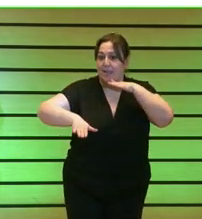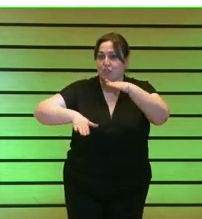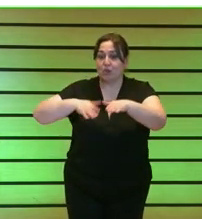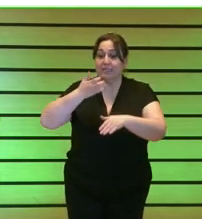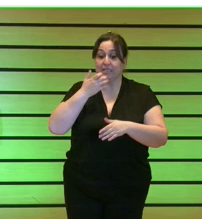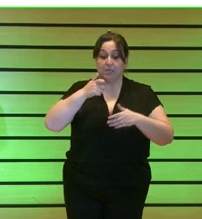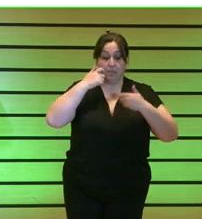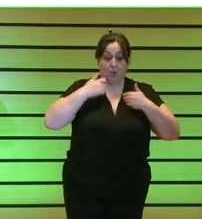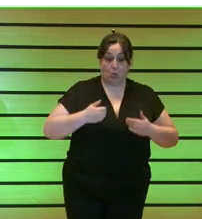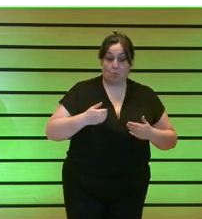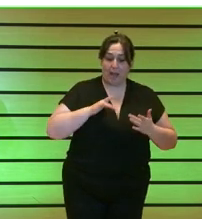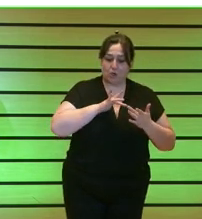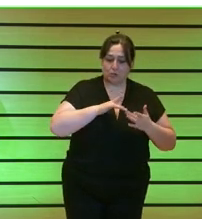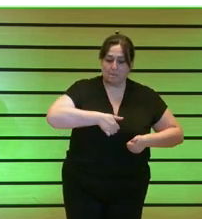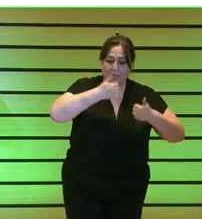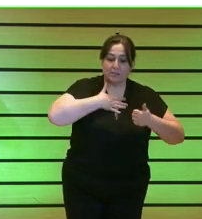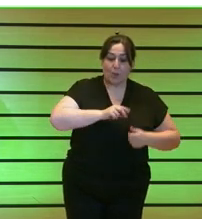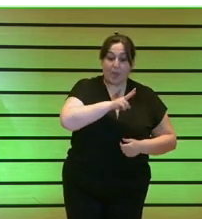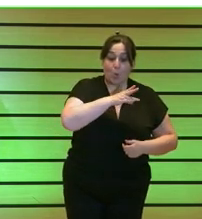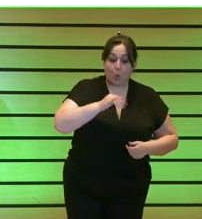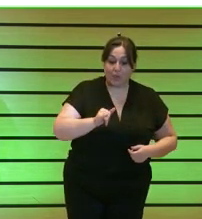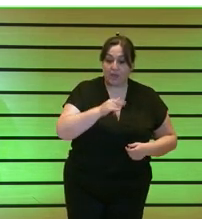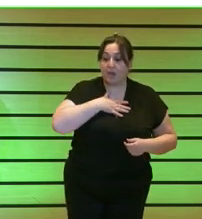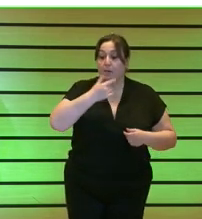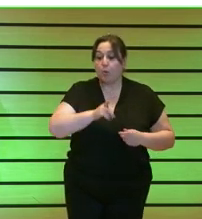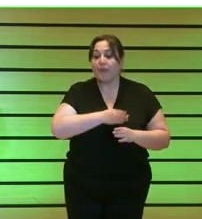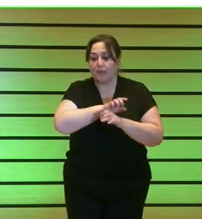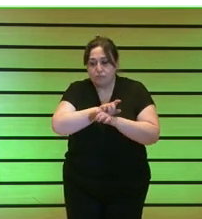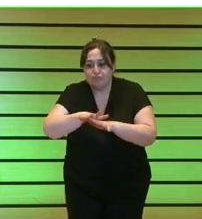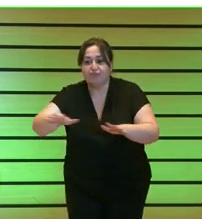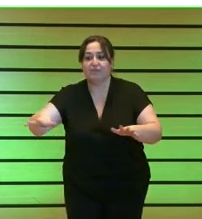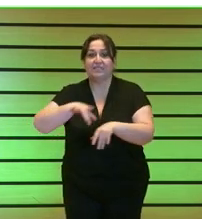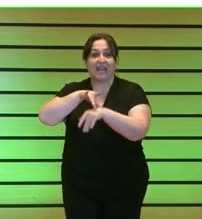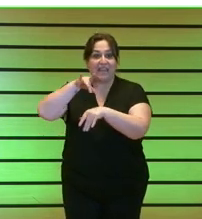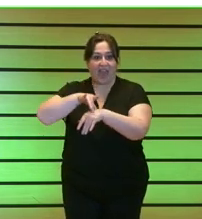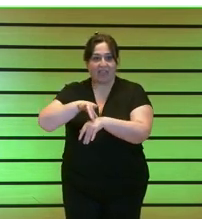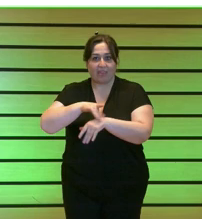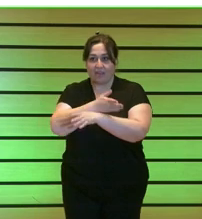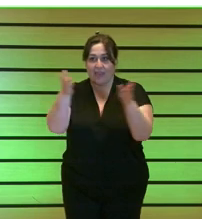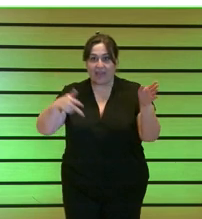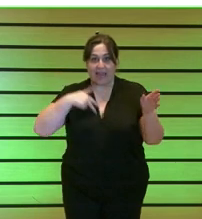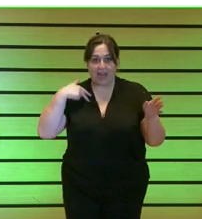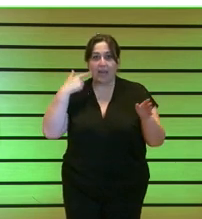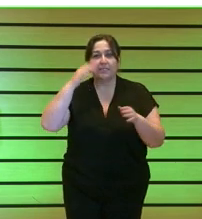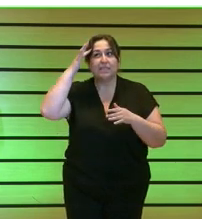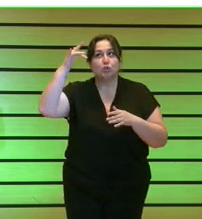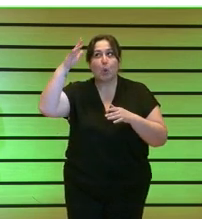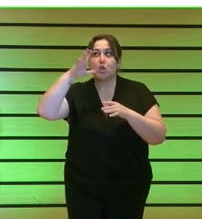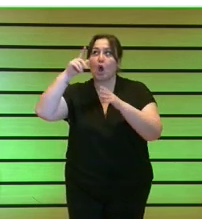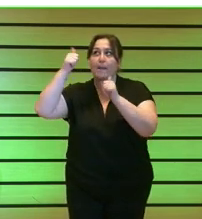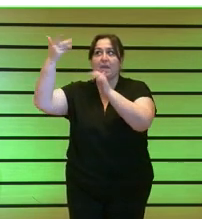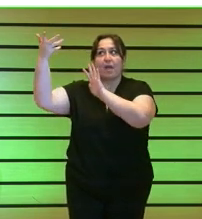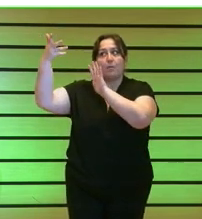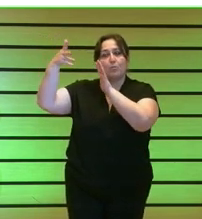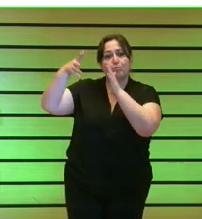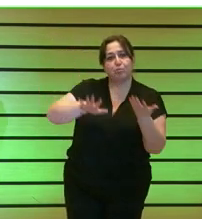humanizar la unidad de cuidados intensivos conseguiremos humanizar la sanidad Bueno pues ese sueño se va haciendo realidad porque hemos puesto en